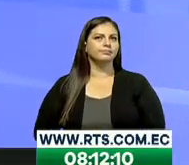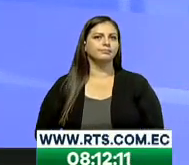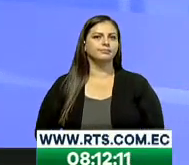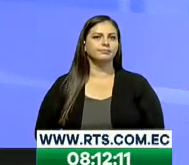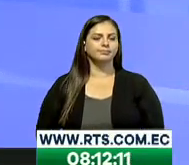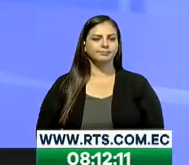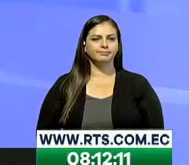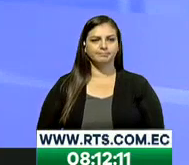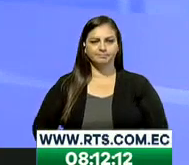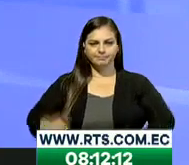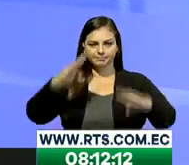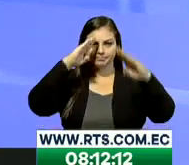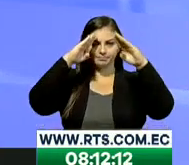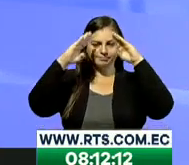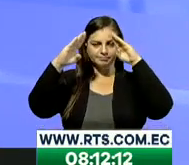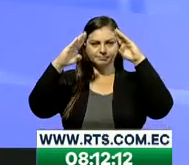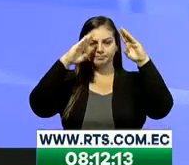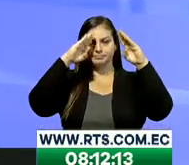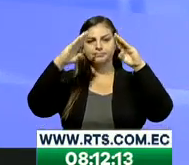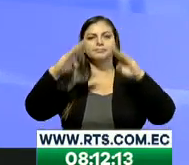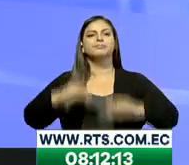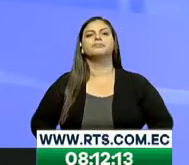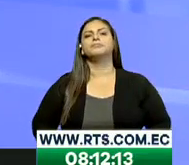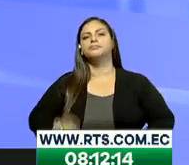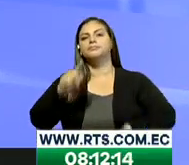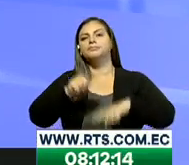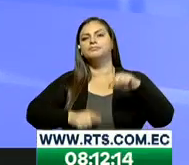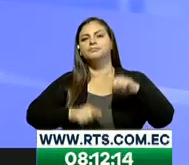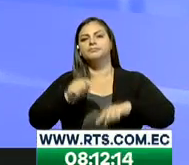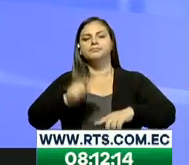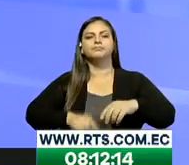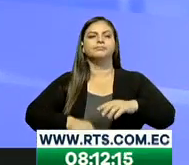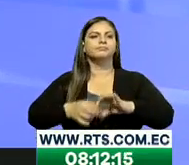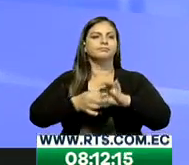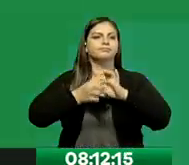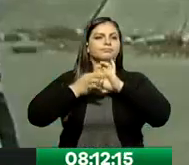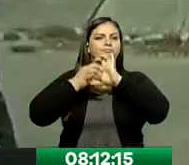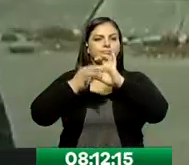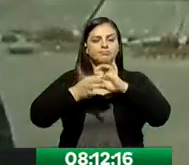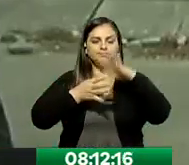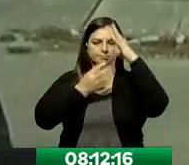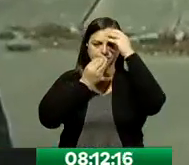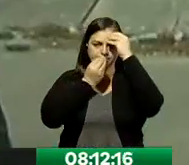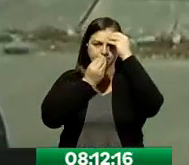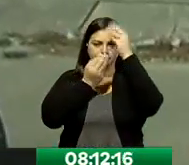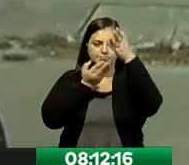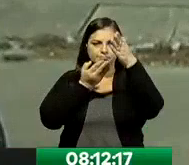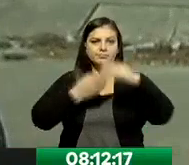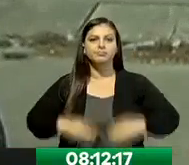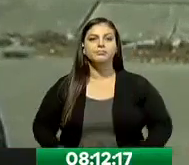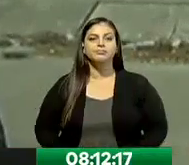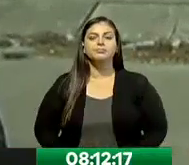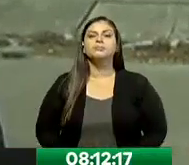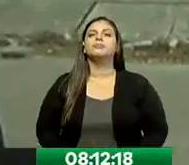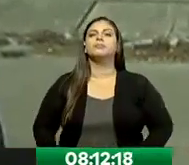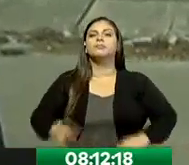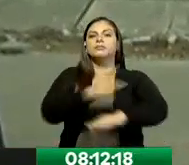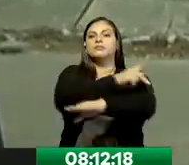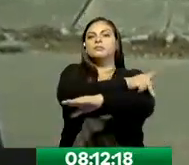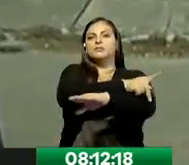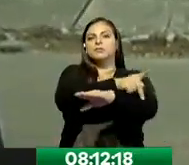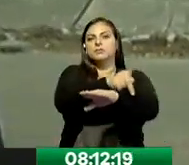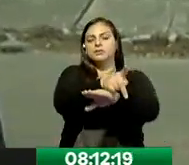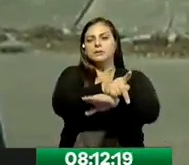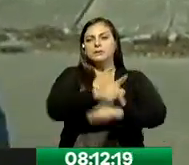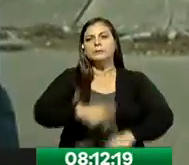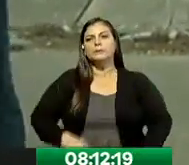¿Qué tal, amigos televidentes y compañeros en estudios? Continuamos sobre la vía perimetral. Es lastimoso tener que